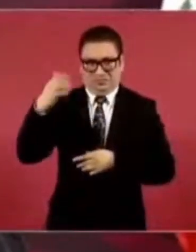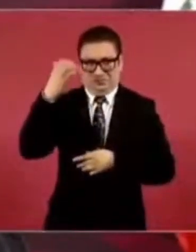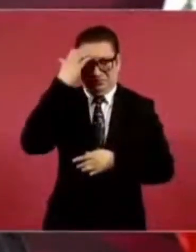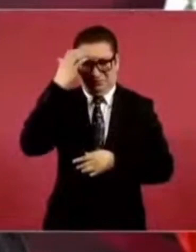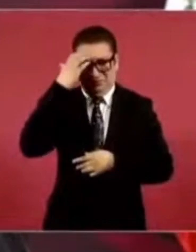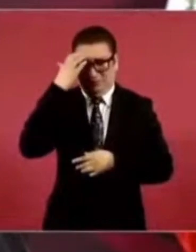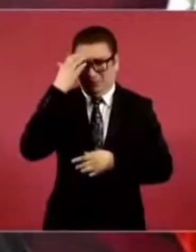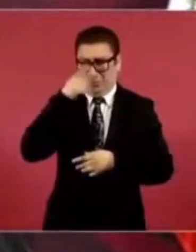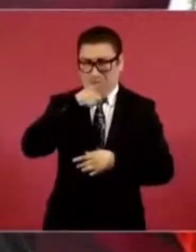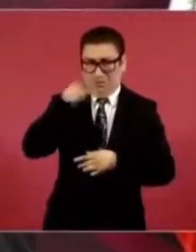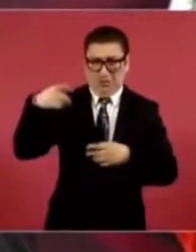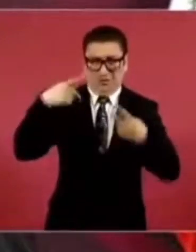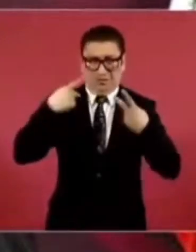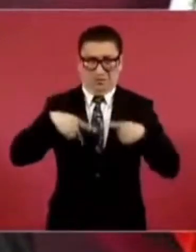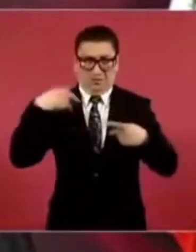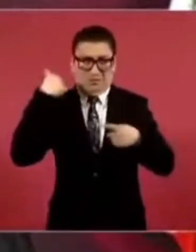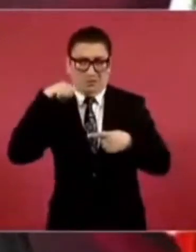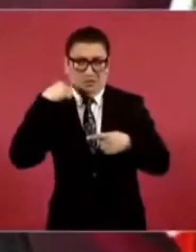avispados de México.